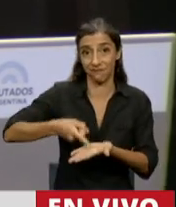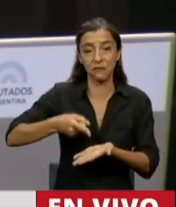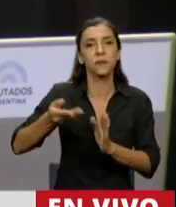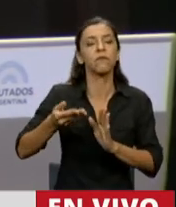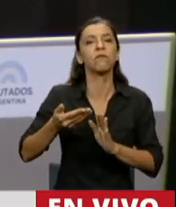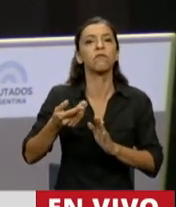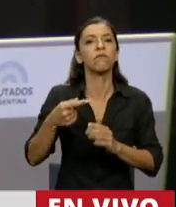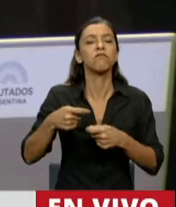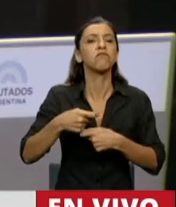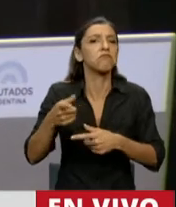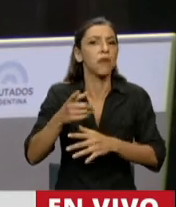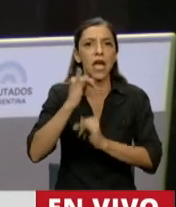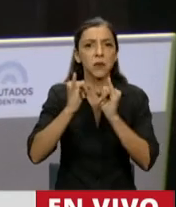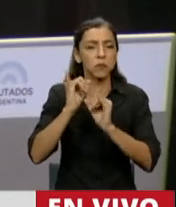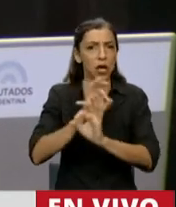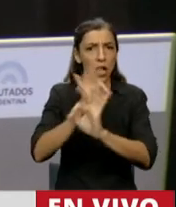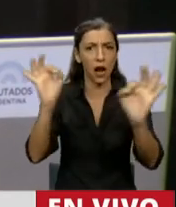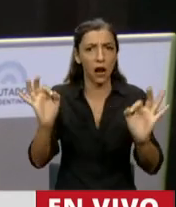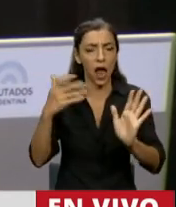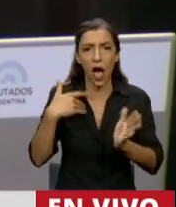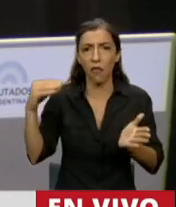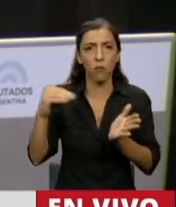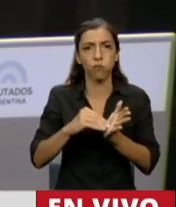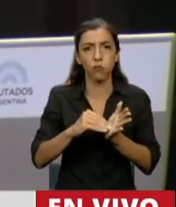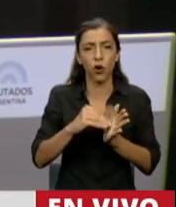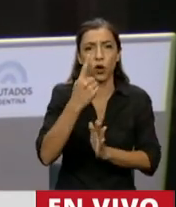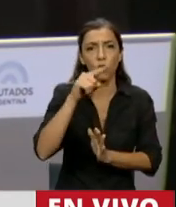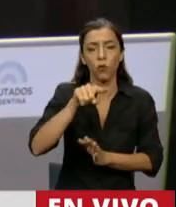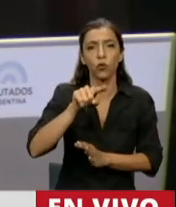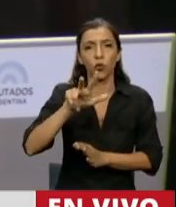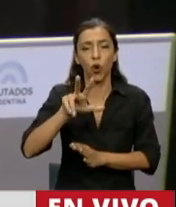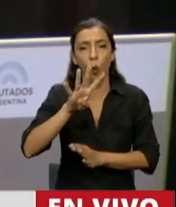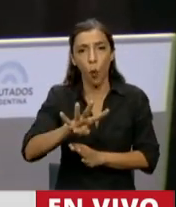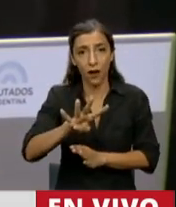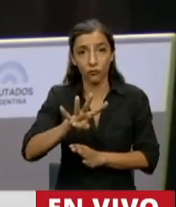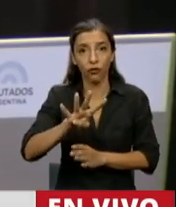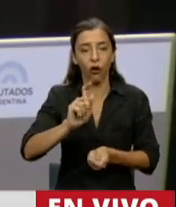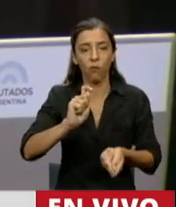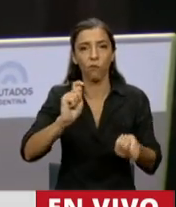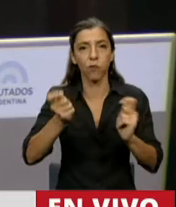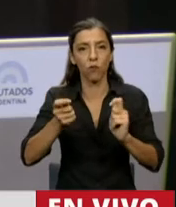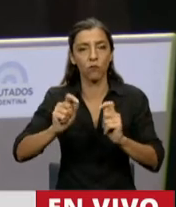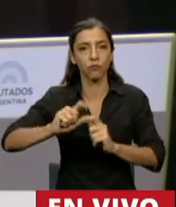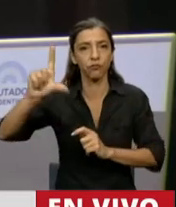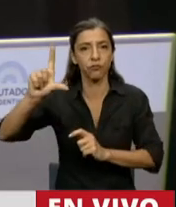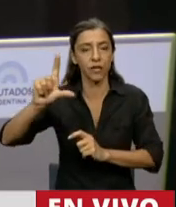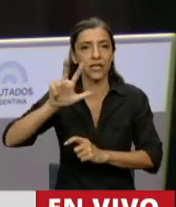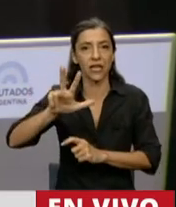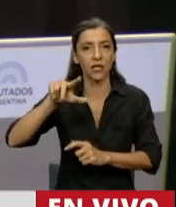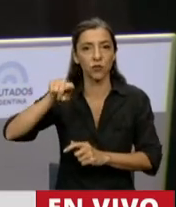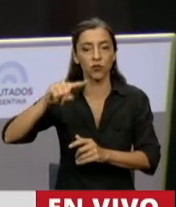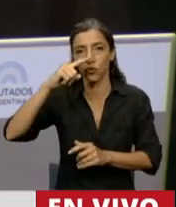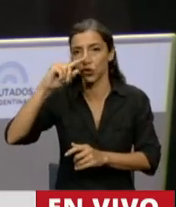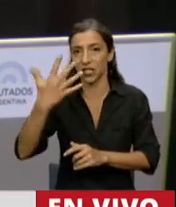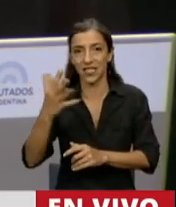explicación detallada de 1.4 a 3.75 la cantidad que se le da